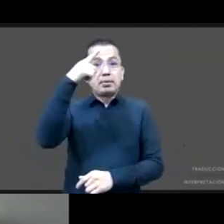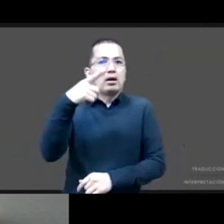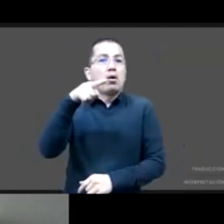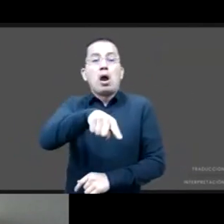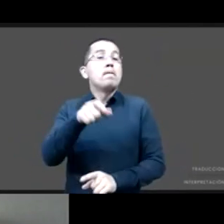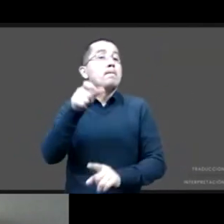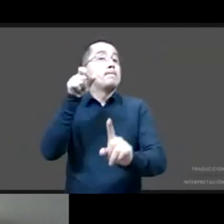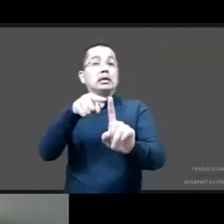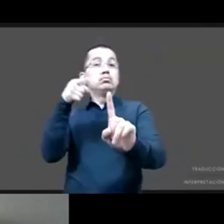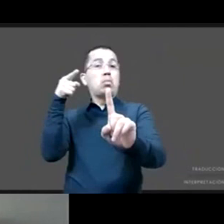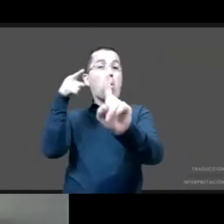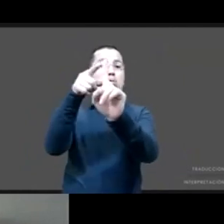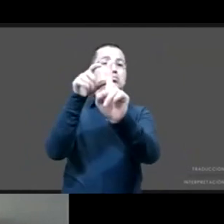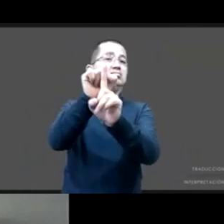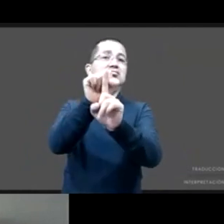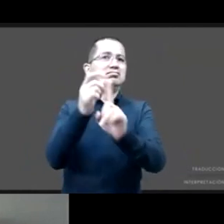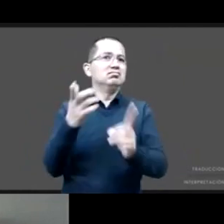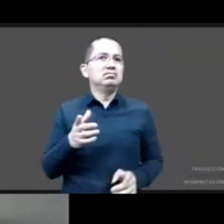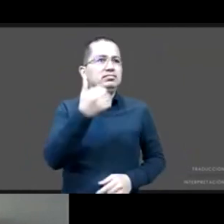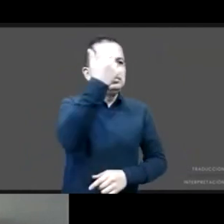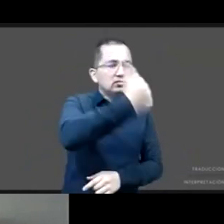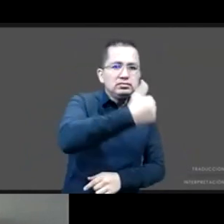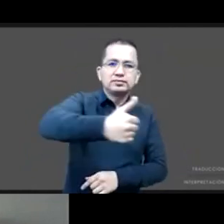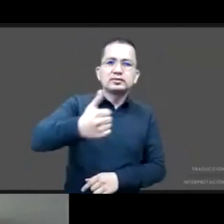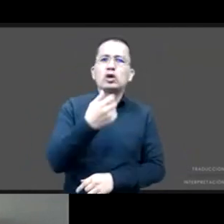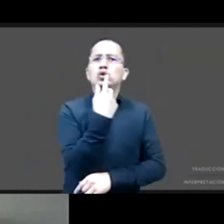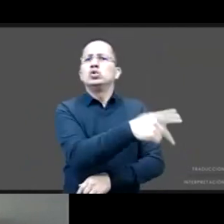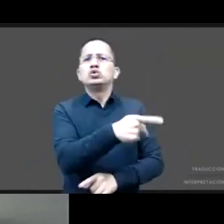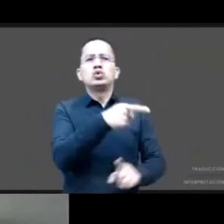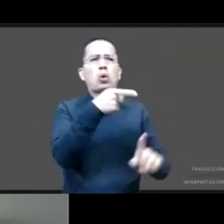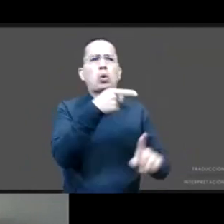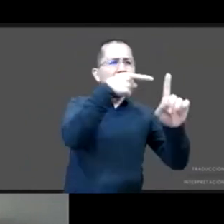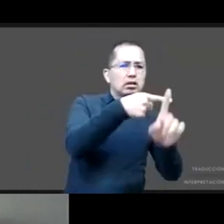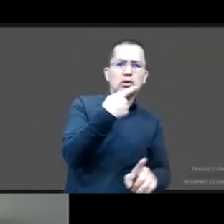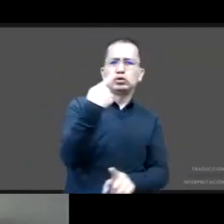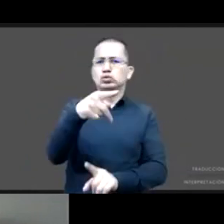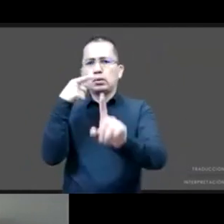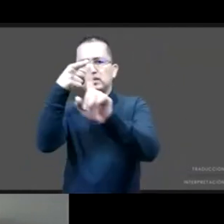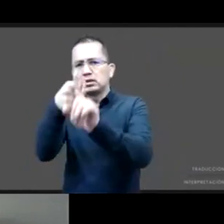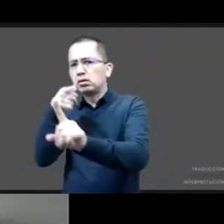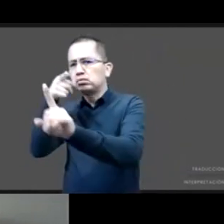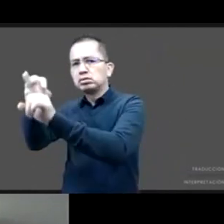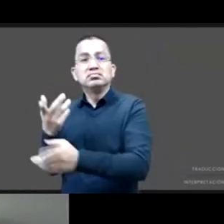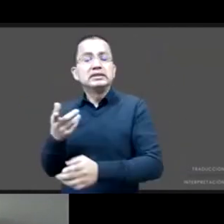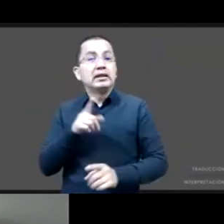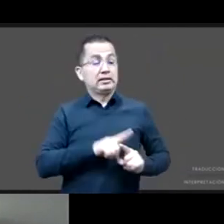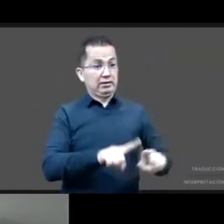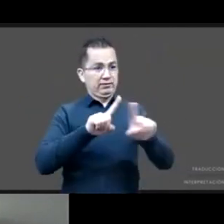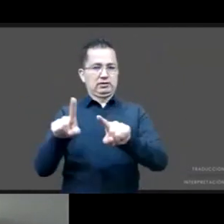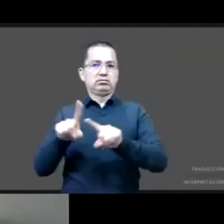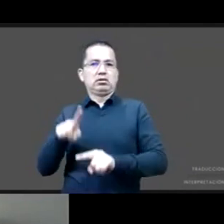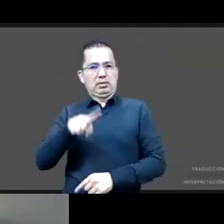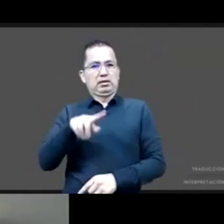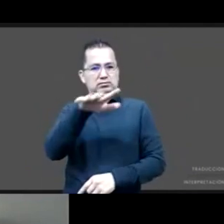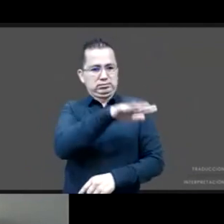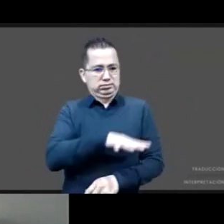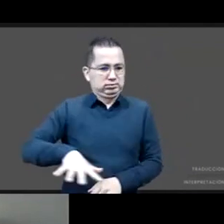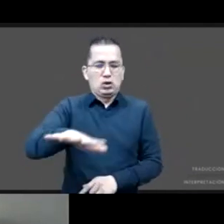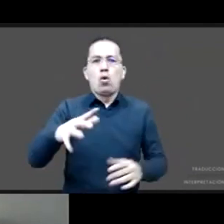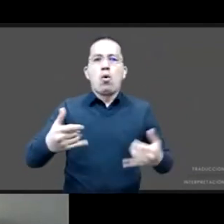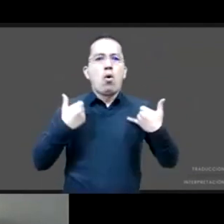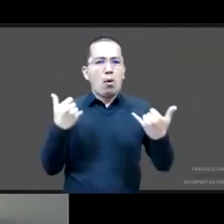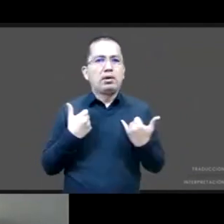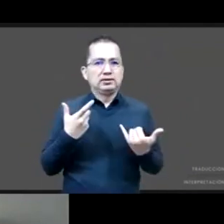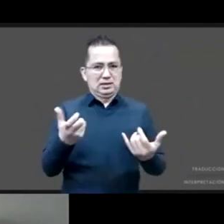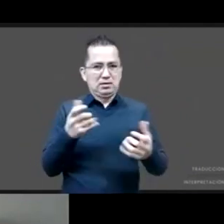experiencias y creo que muchos de estos jóvenes también forman parte de estos procesos de construcción de esperanza bien